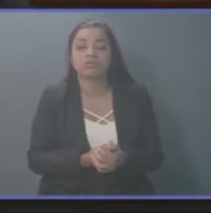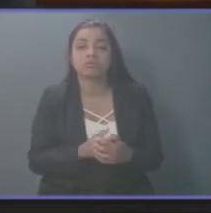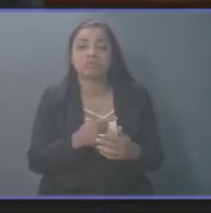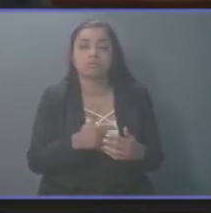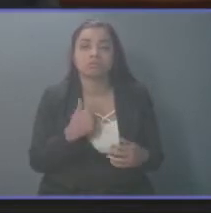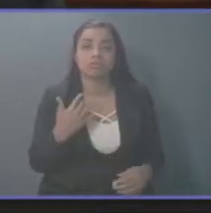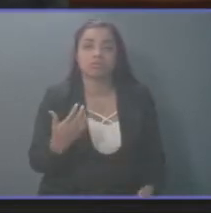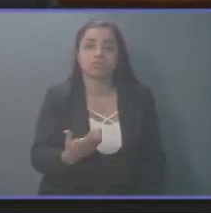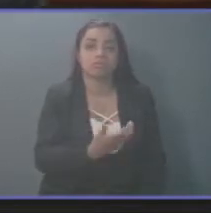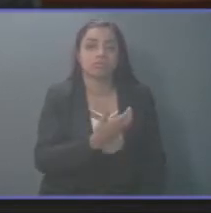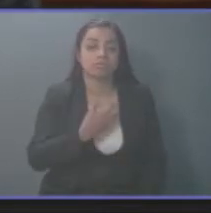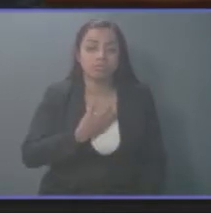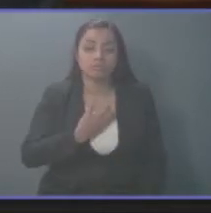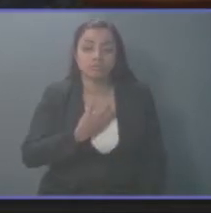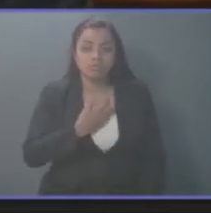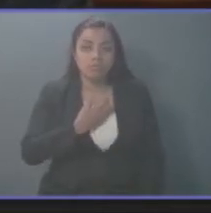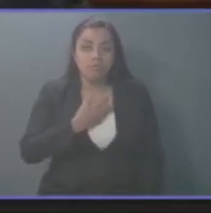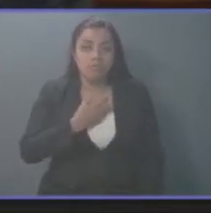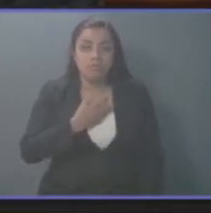Todos nosotros,